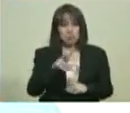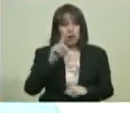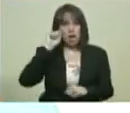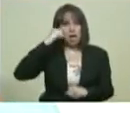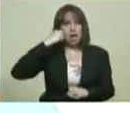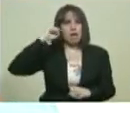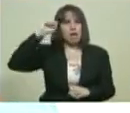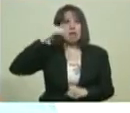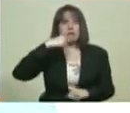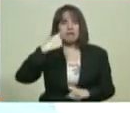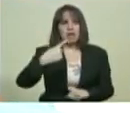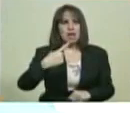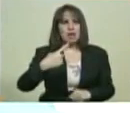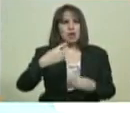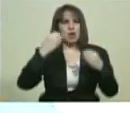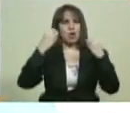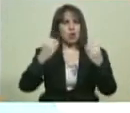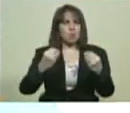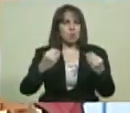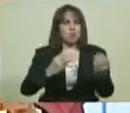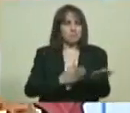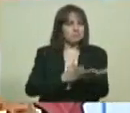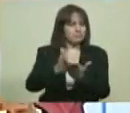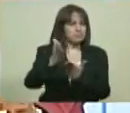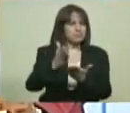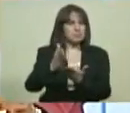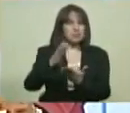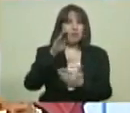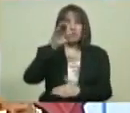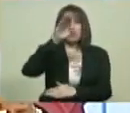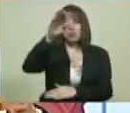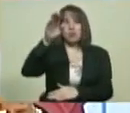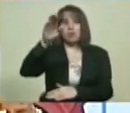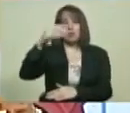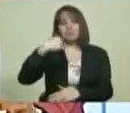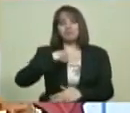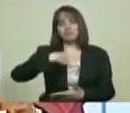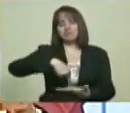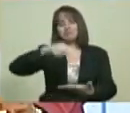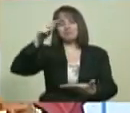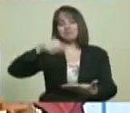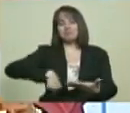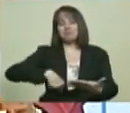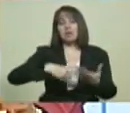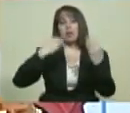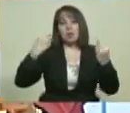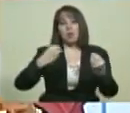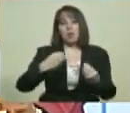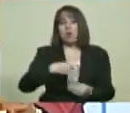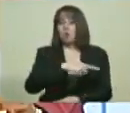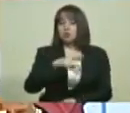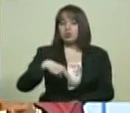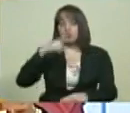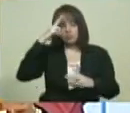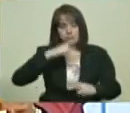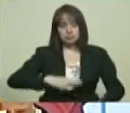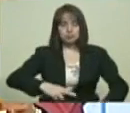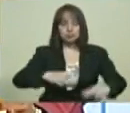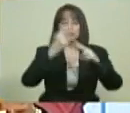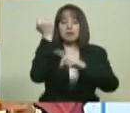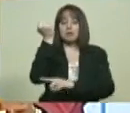irreductible determinación de trazar su destino con su propia mano, y ese gesto de dignidad fortalecerá la